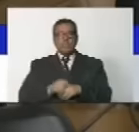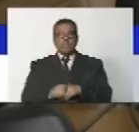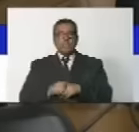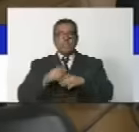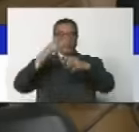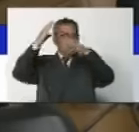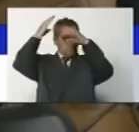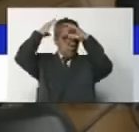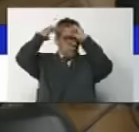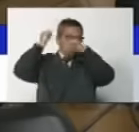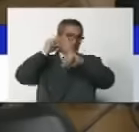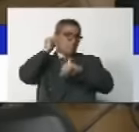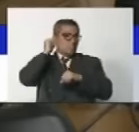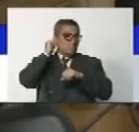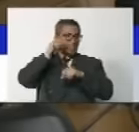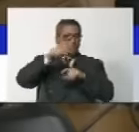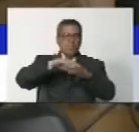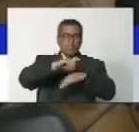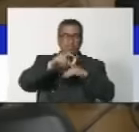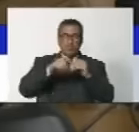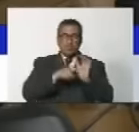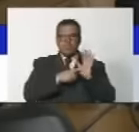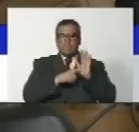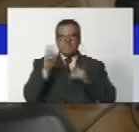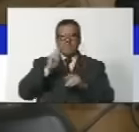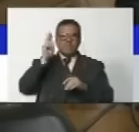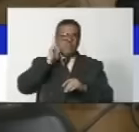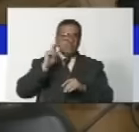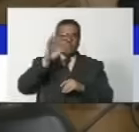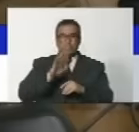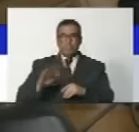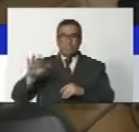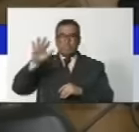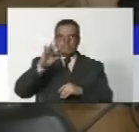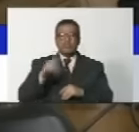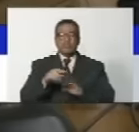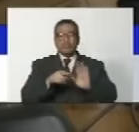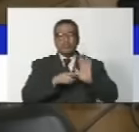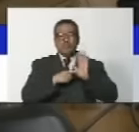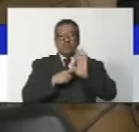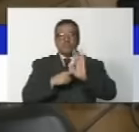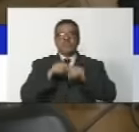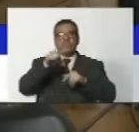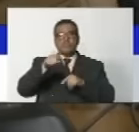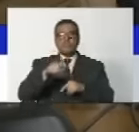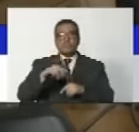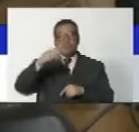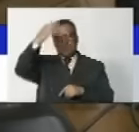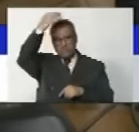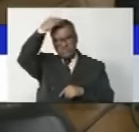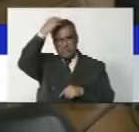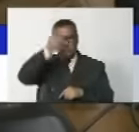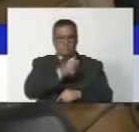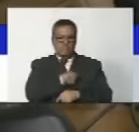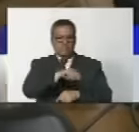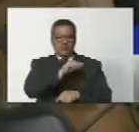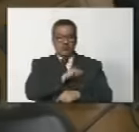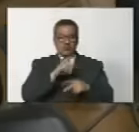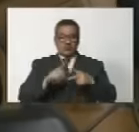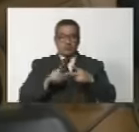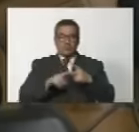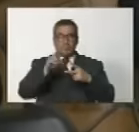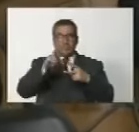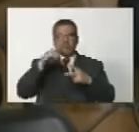como embajadora extraordinaria y plenipotenciaria de la República Bolivariana de Venezuela ante el Reino de España.